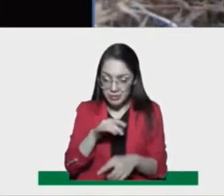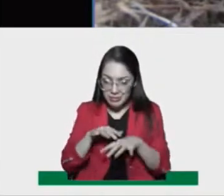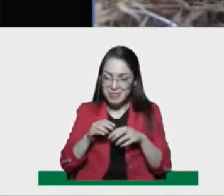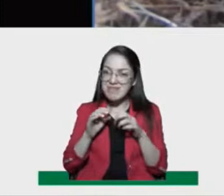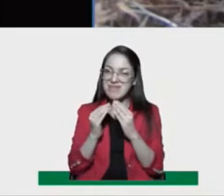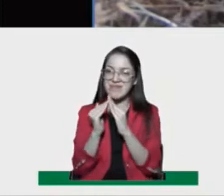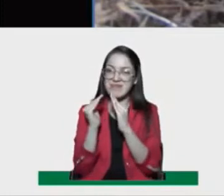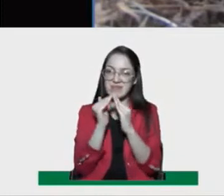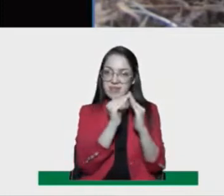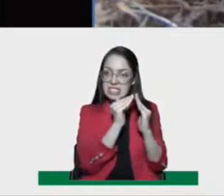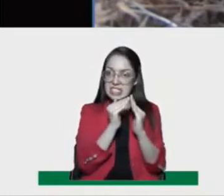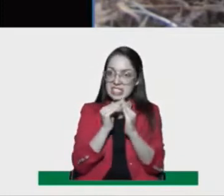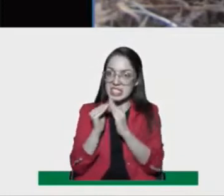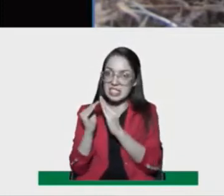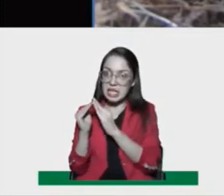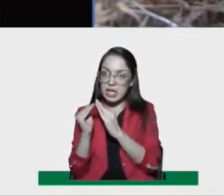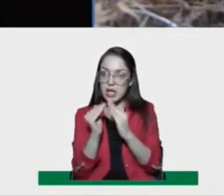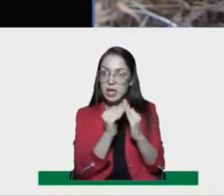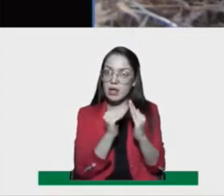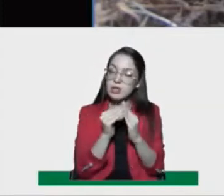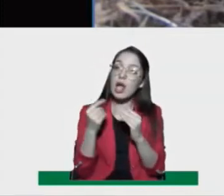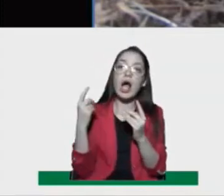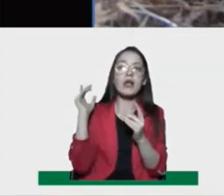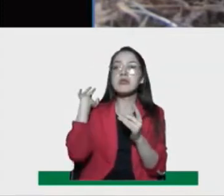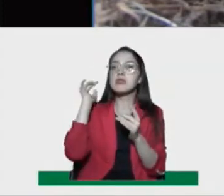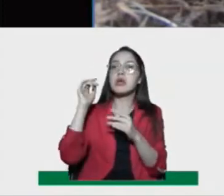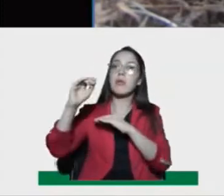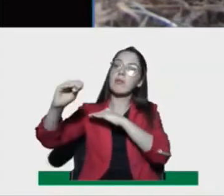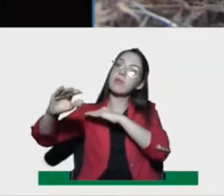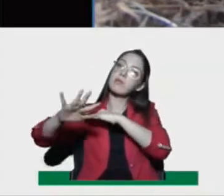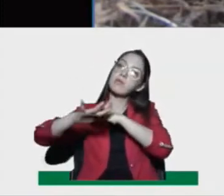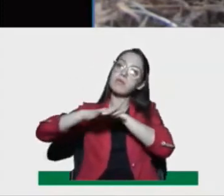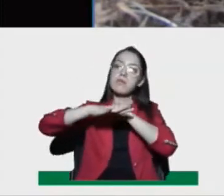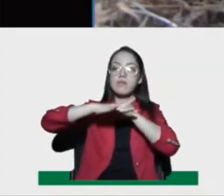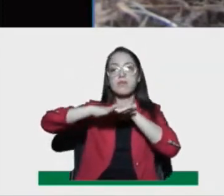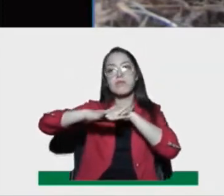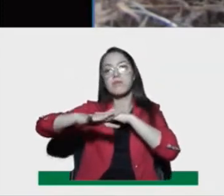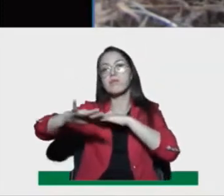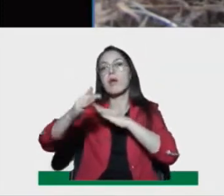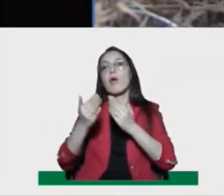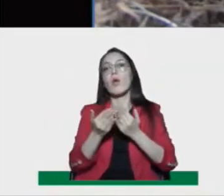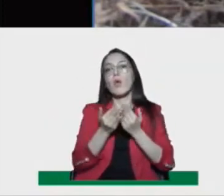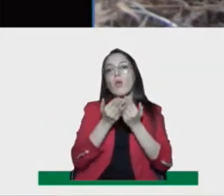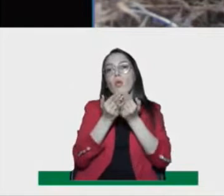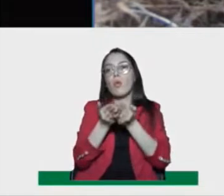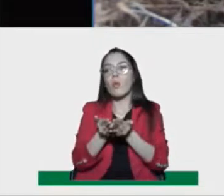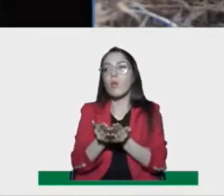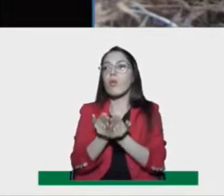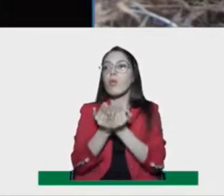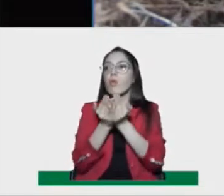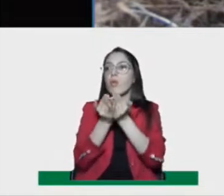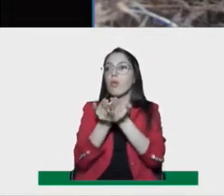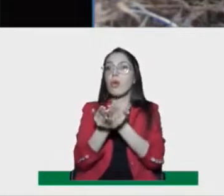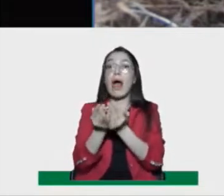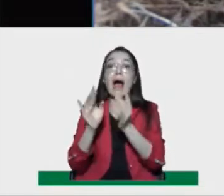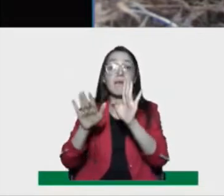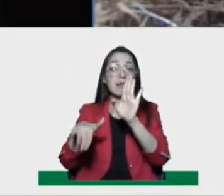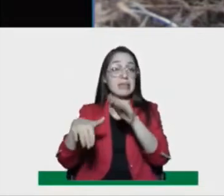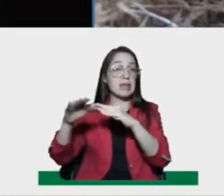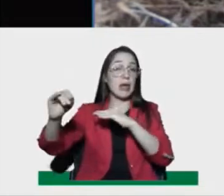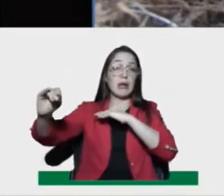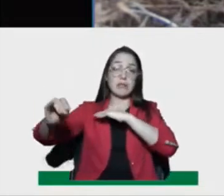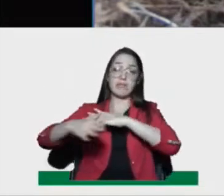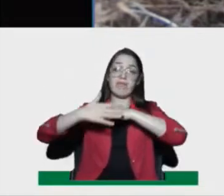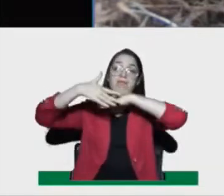y vivíamos solamente de la pesca cuando el mar nos permitía entrar un bar pacífico que no siempre nos dejaba y muchas veces